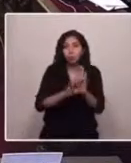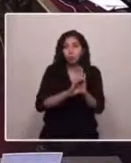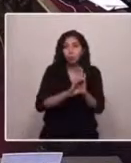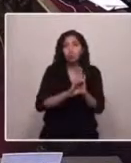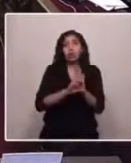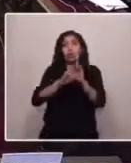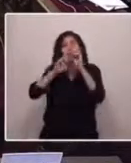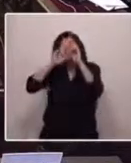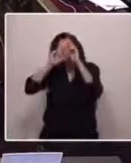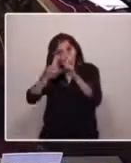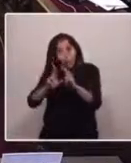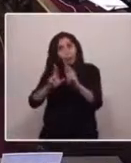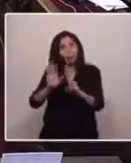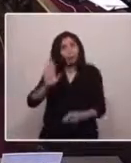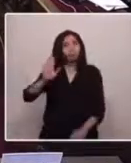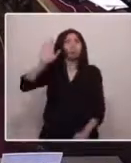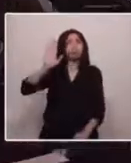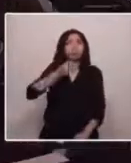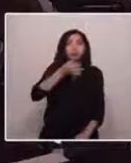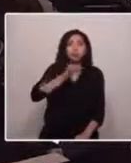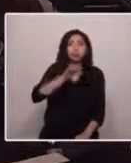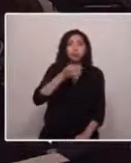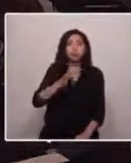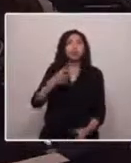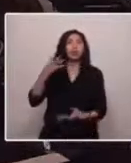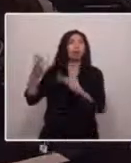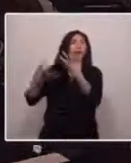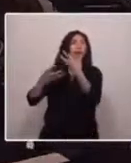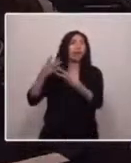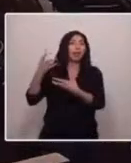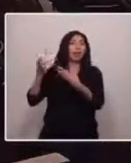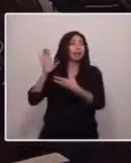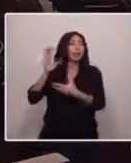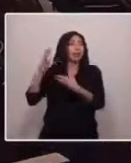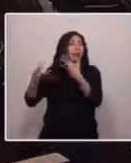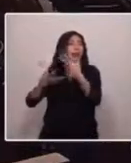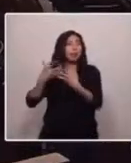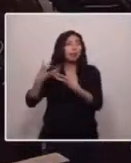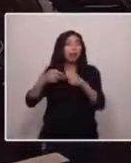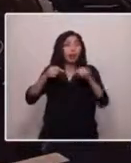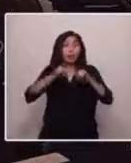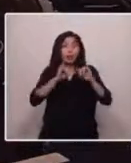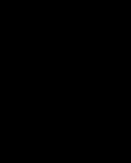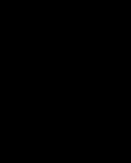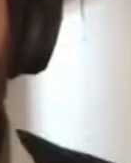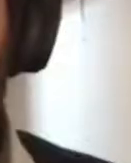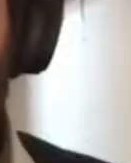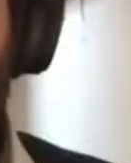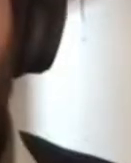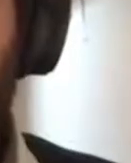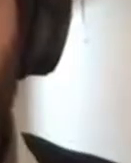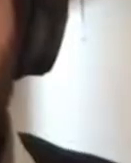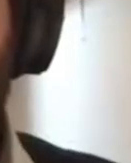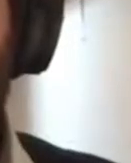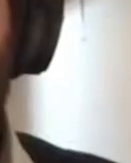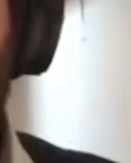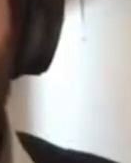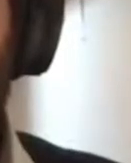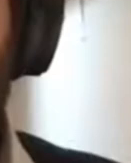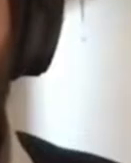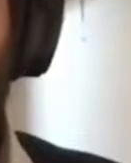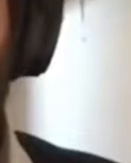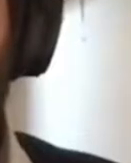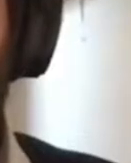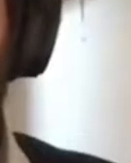en de la ciudadanía en las instituciones y para hablar de esto hoy tenemos a un súper invitado